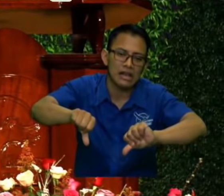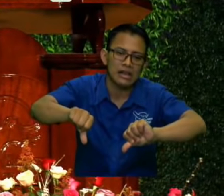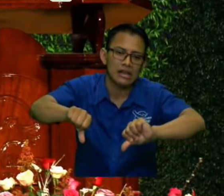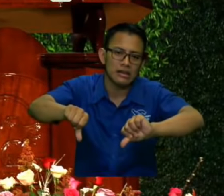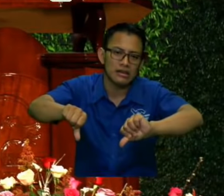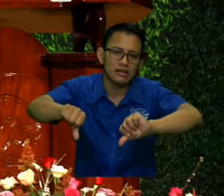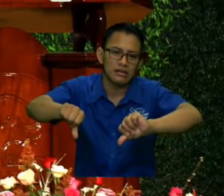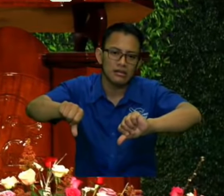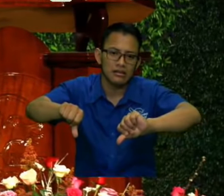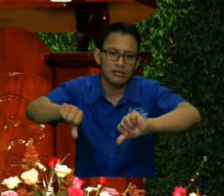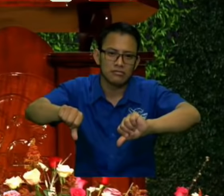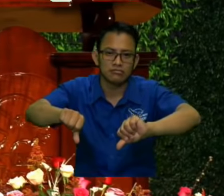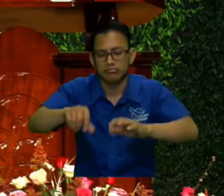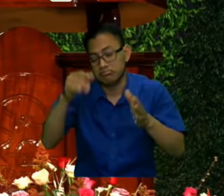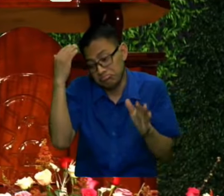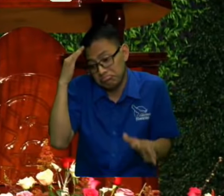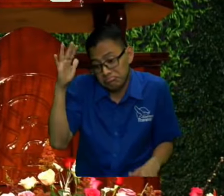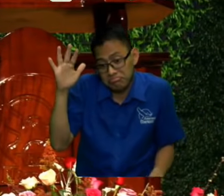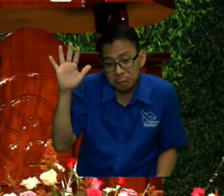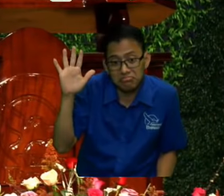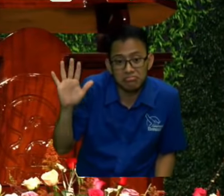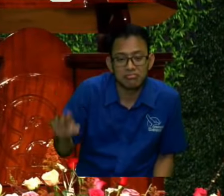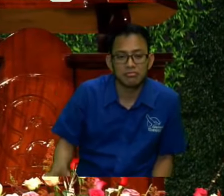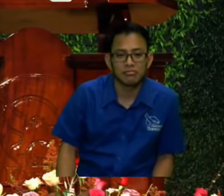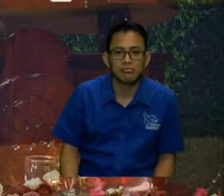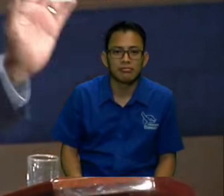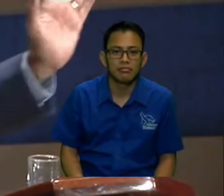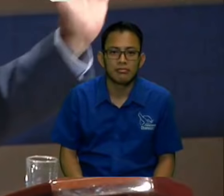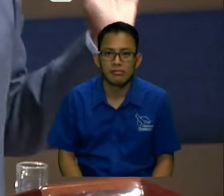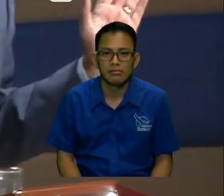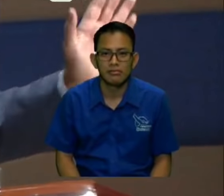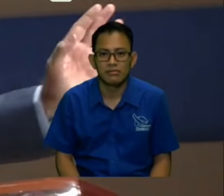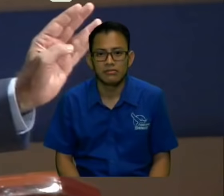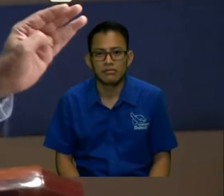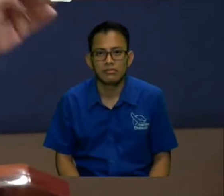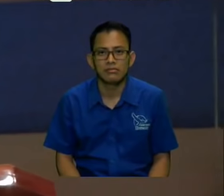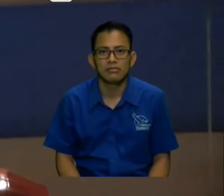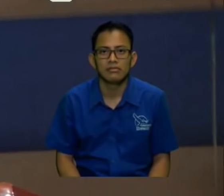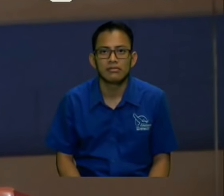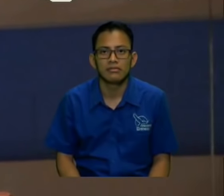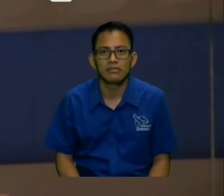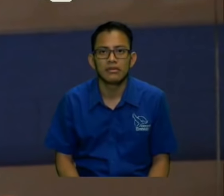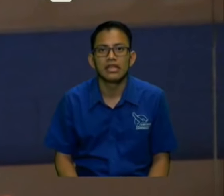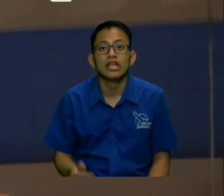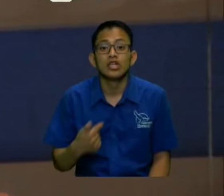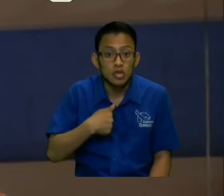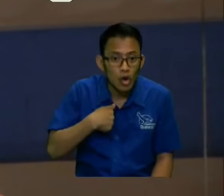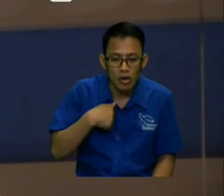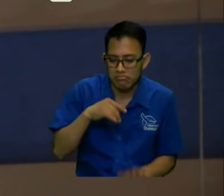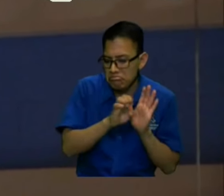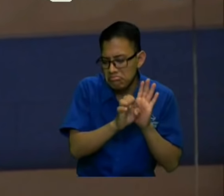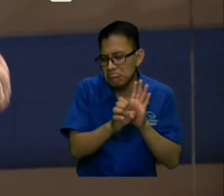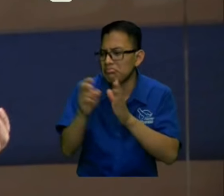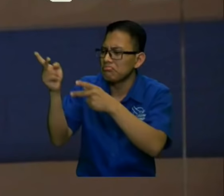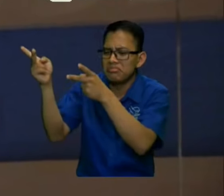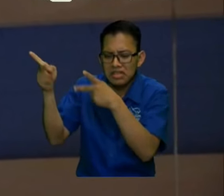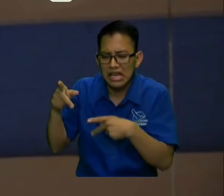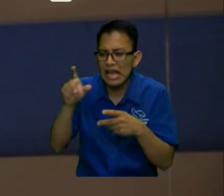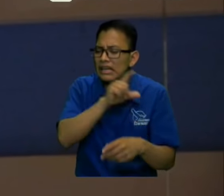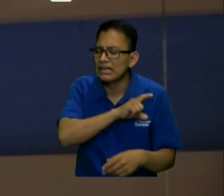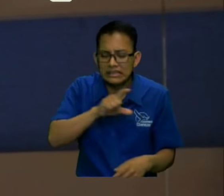Viniste a Cristo, bueno, yo no sé, pues, si yo, bueno, el león anda, habla por su condición de león, ¿verdad? Pero yo vine a Cristo y vine hecho